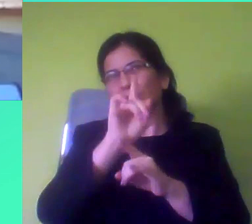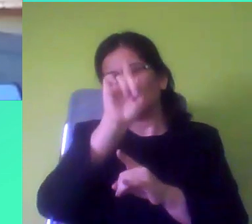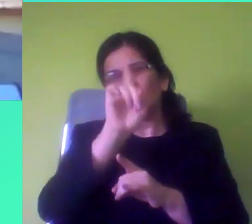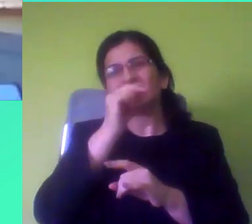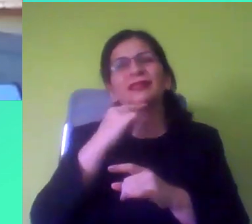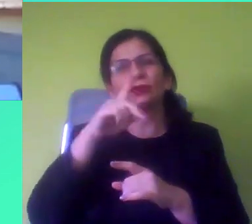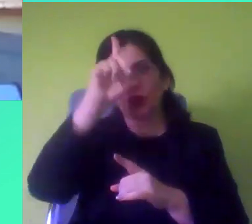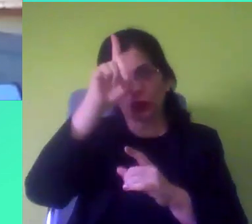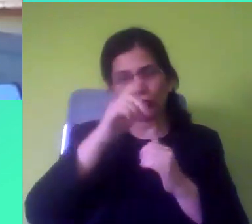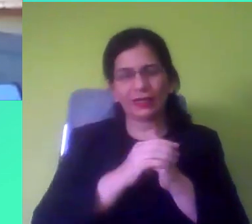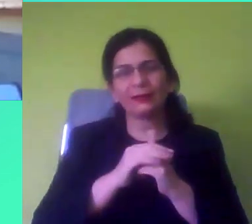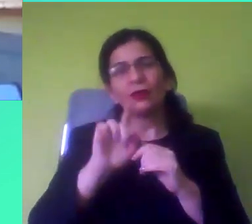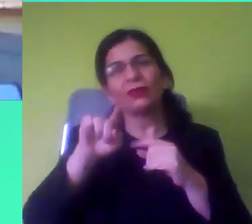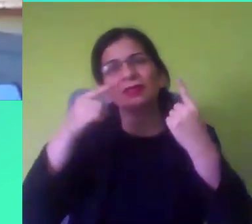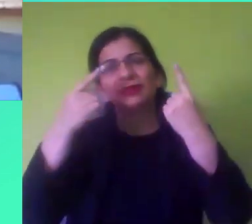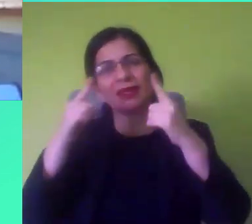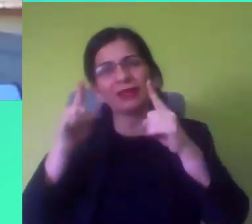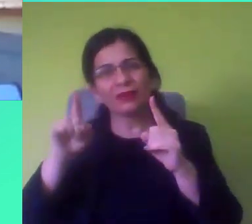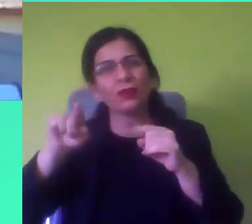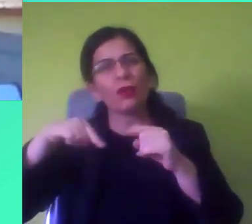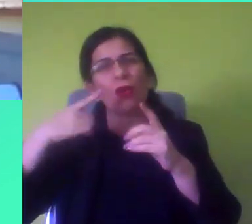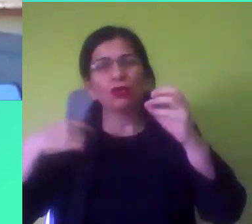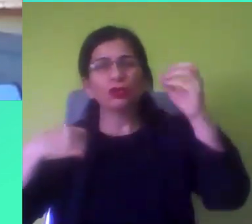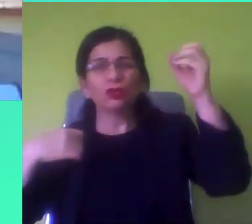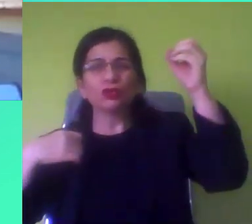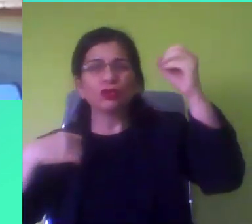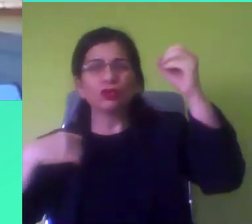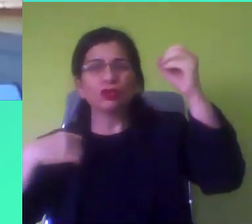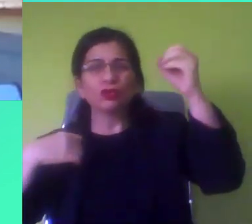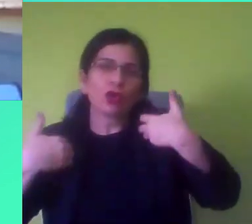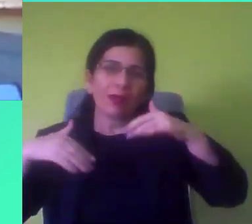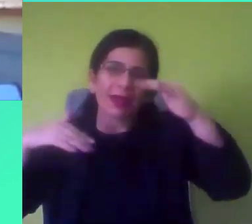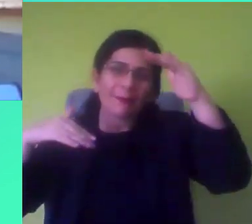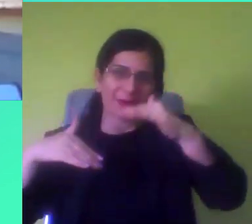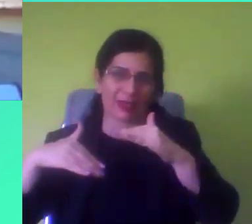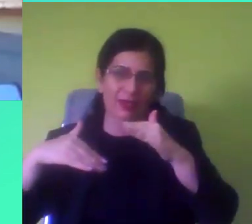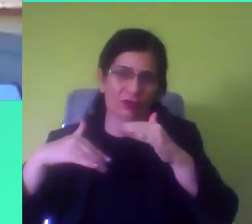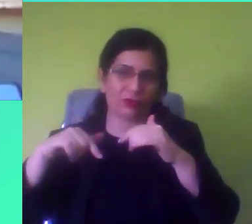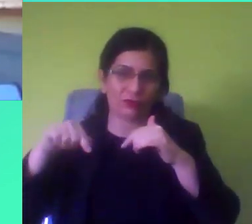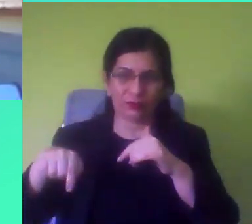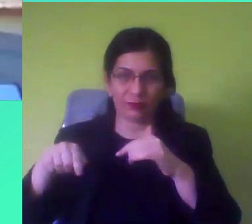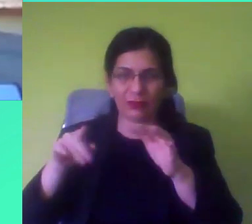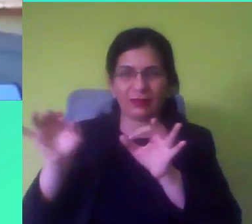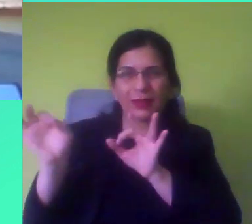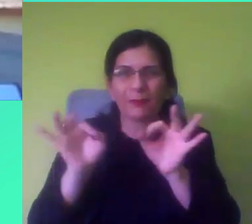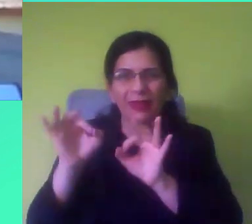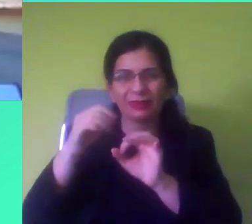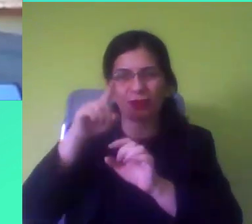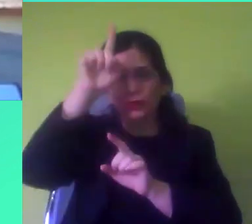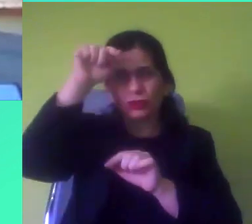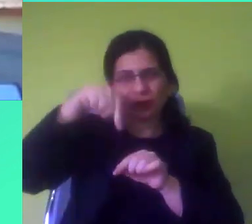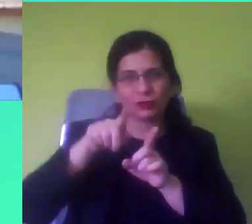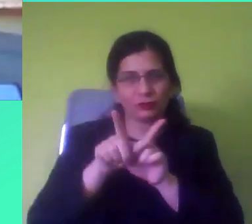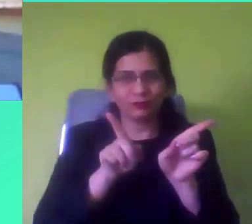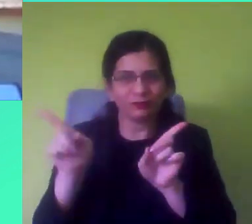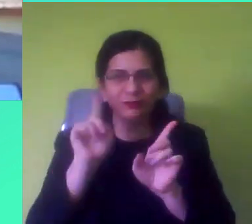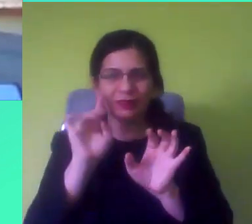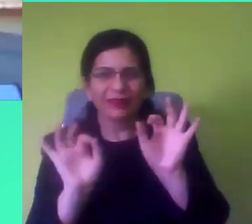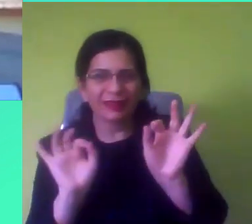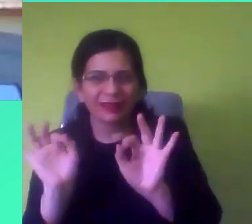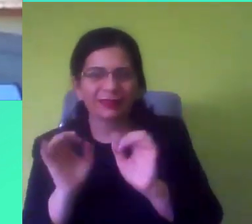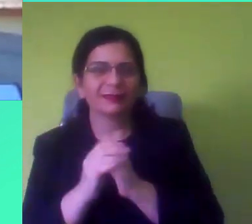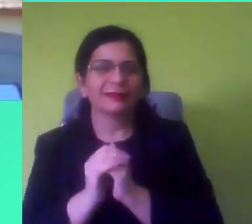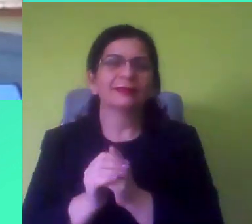este, y laderas que tienen menor insolación, que son las laderas que miran hacia el sur y hacia el oeste.